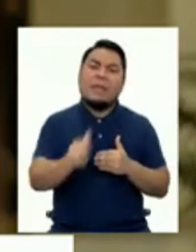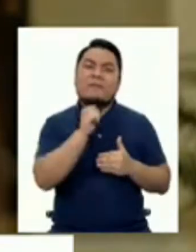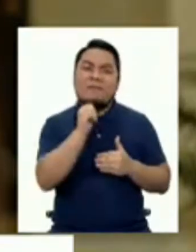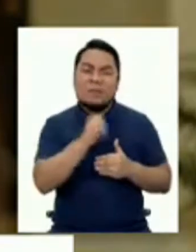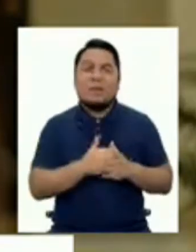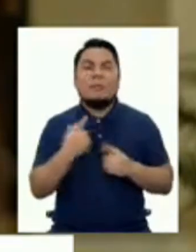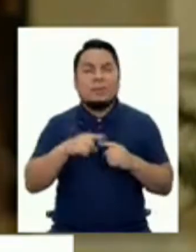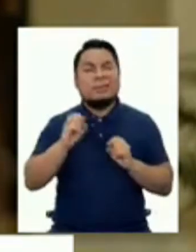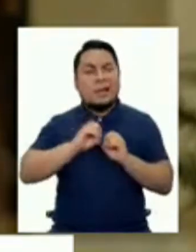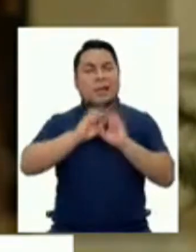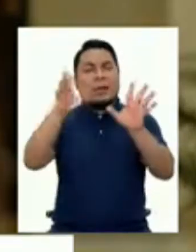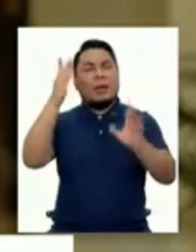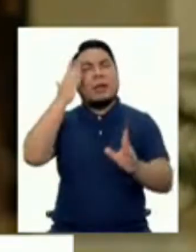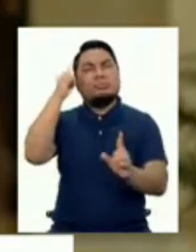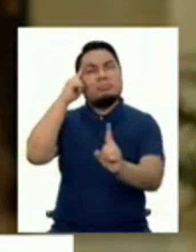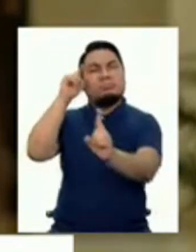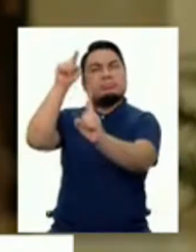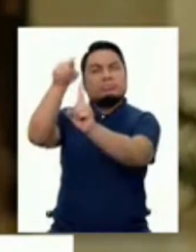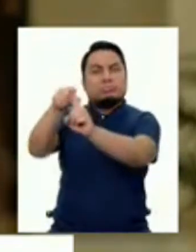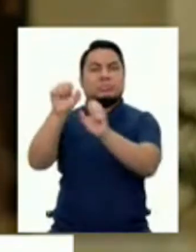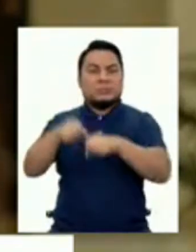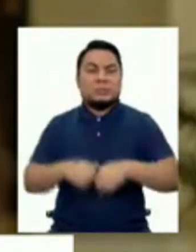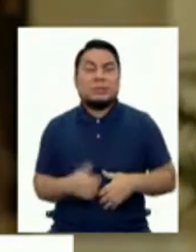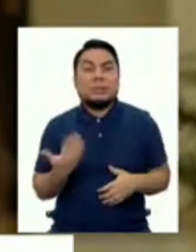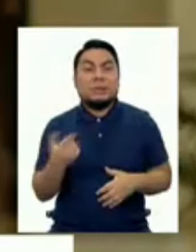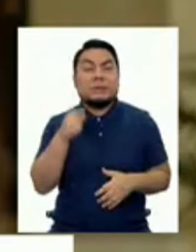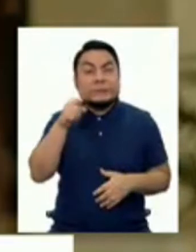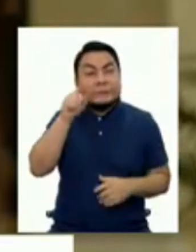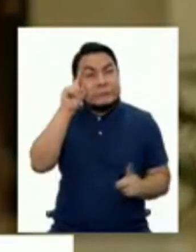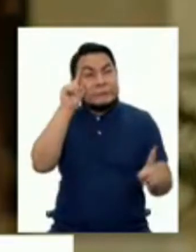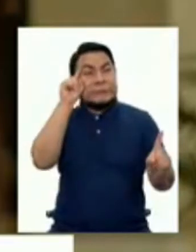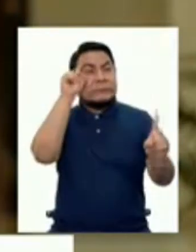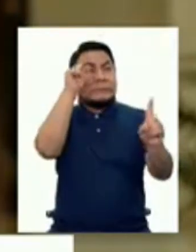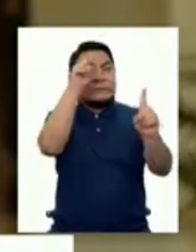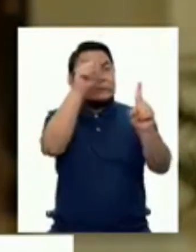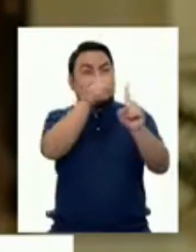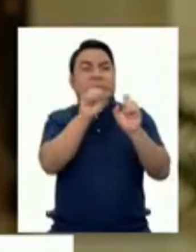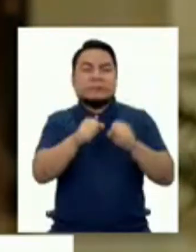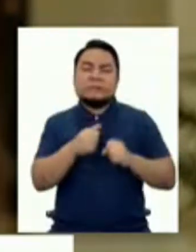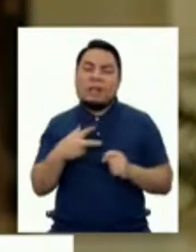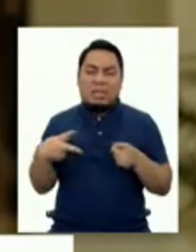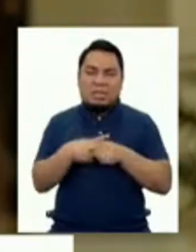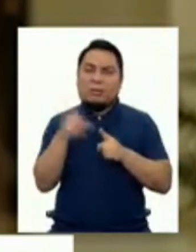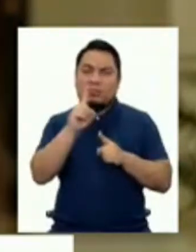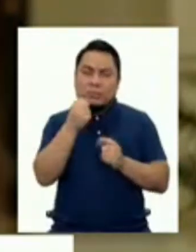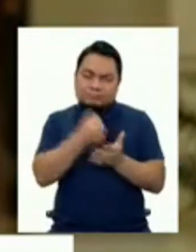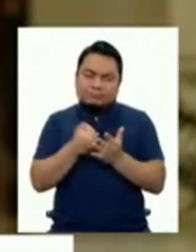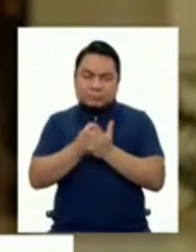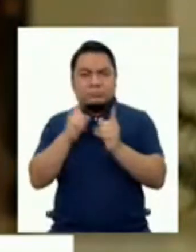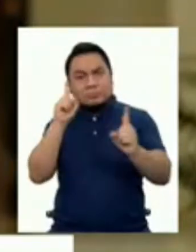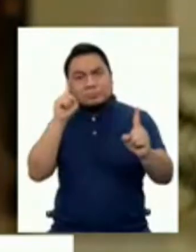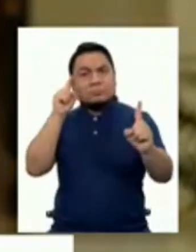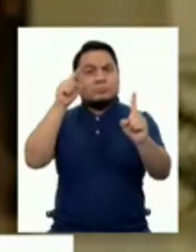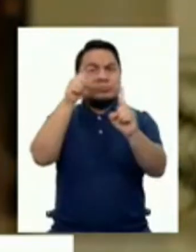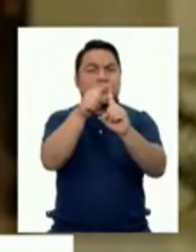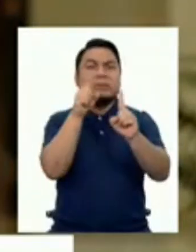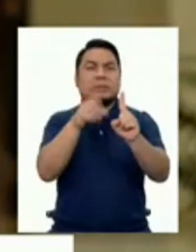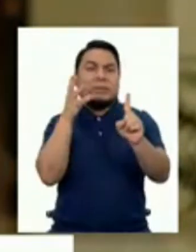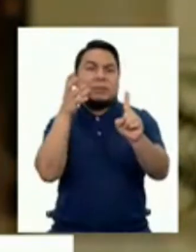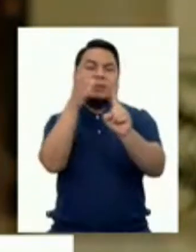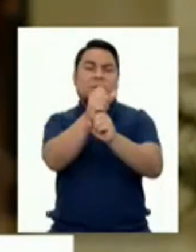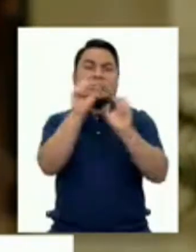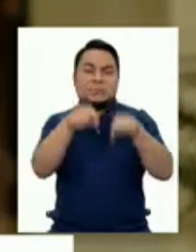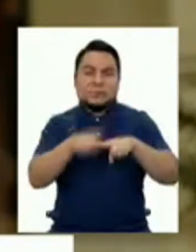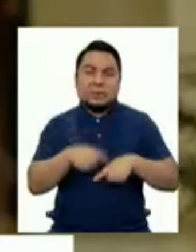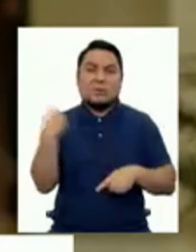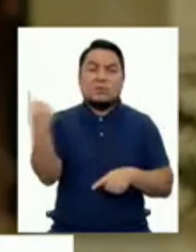claridad hacia dónde vamos. Y vamos a ir a ese destino sin detenernos, que es el destino que generará